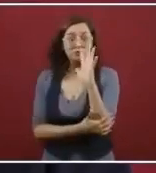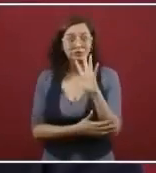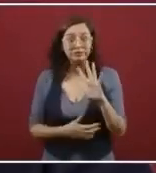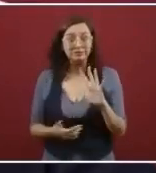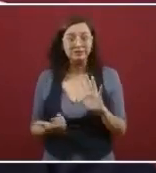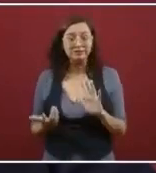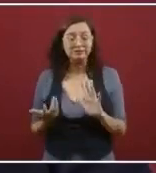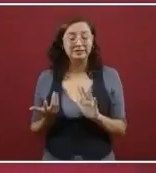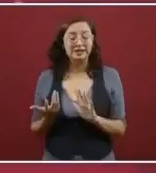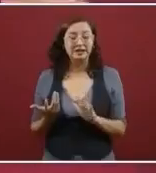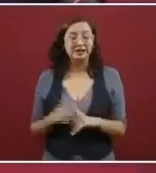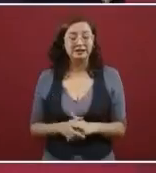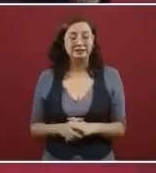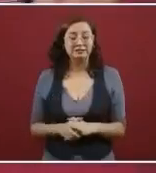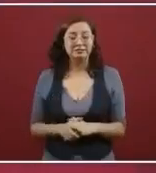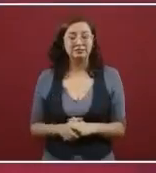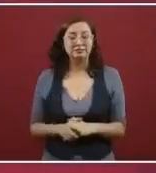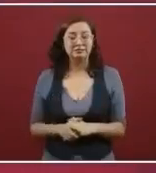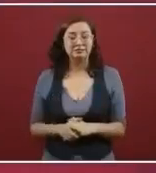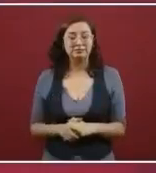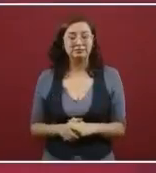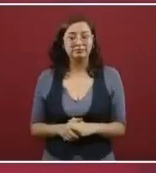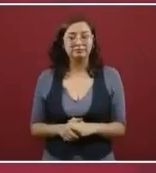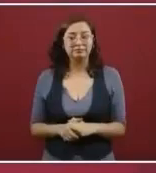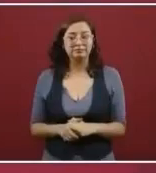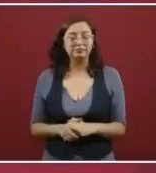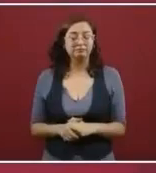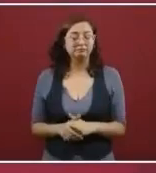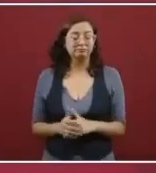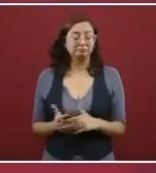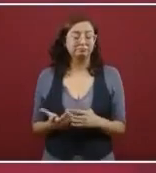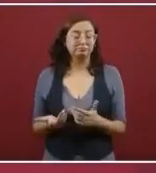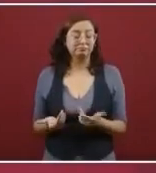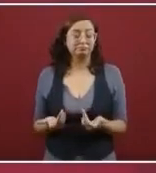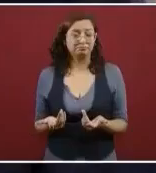no es un asunto